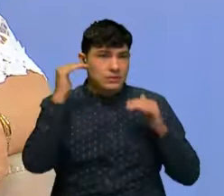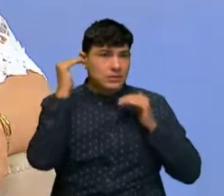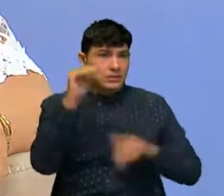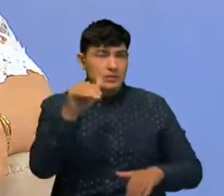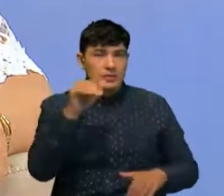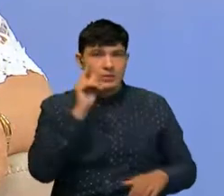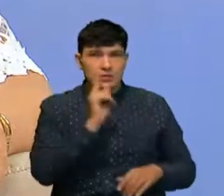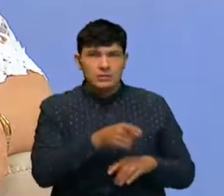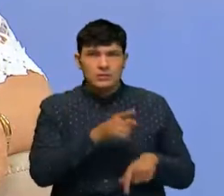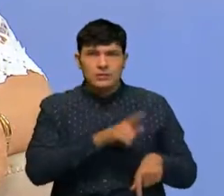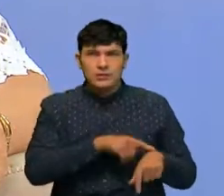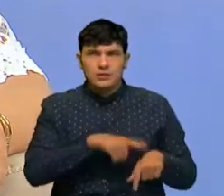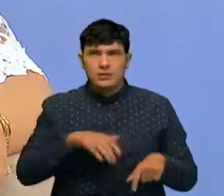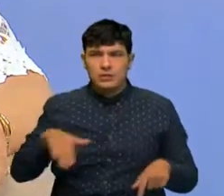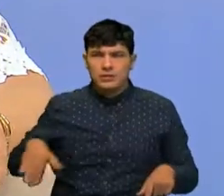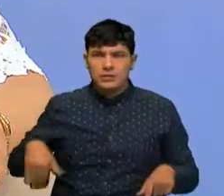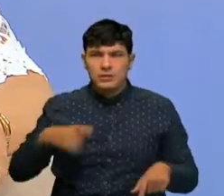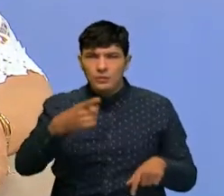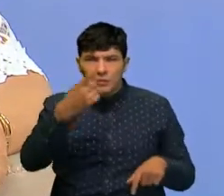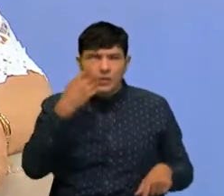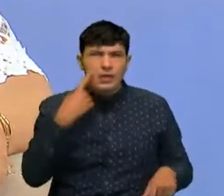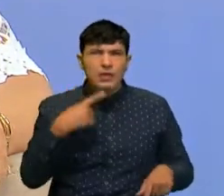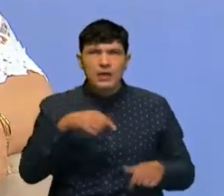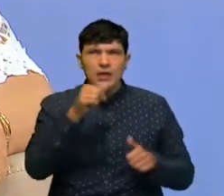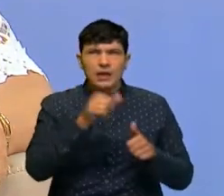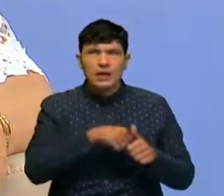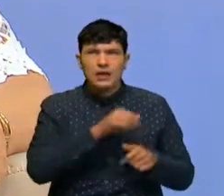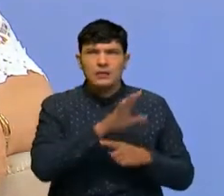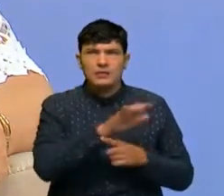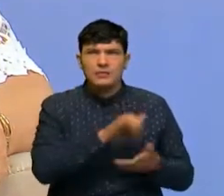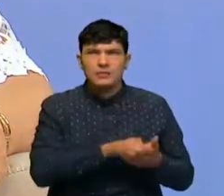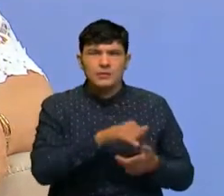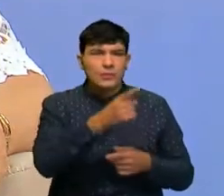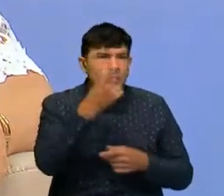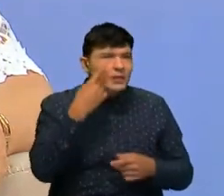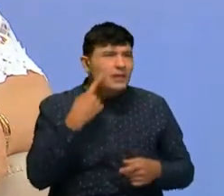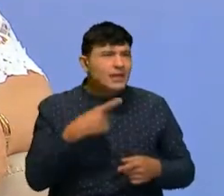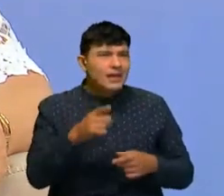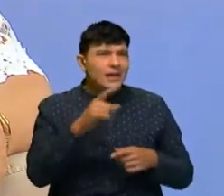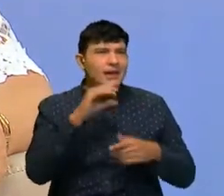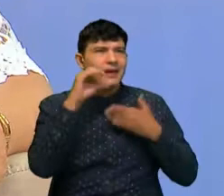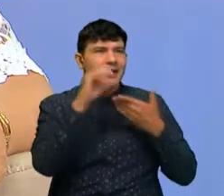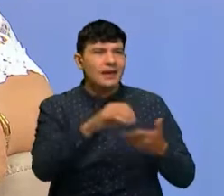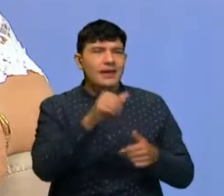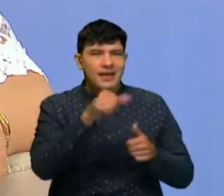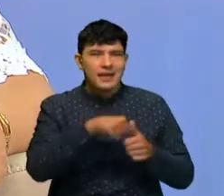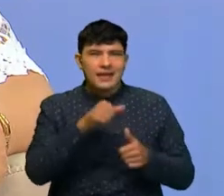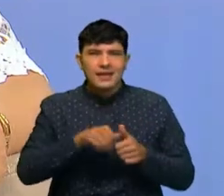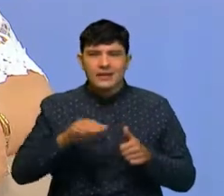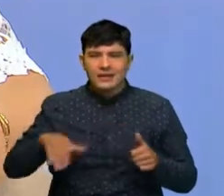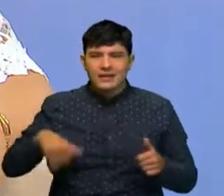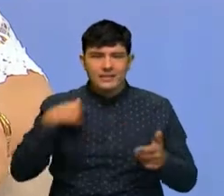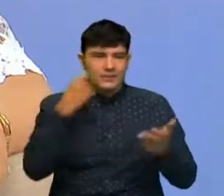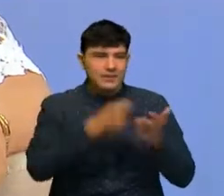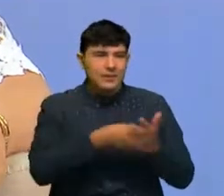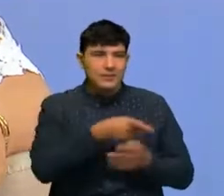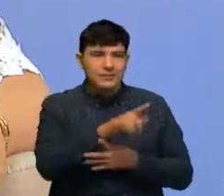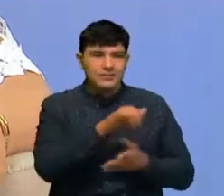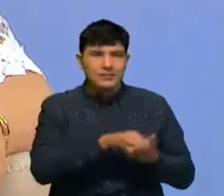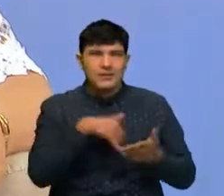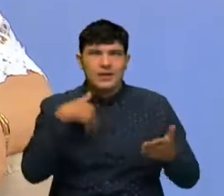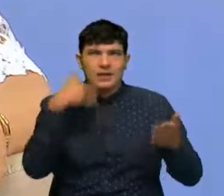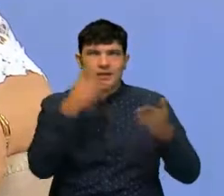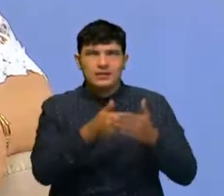la mora se liquida un día de mora por cada día de salario, o sea, un día de salario por cada día de mora que deje de cancelar, hasta